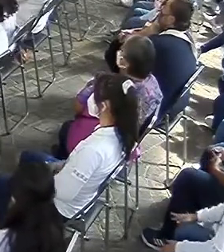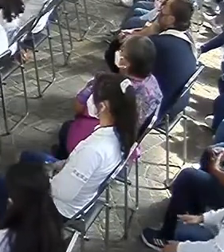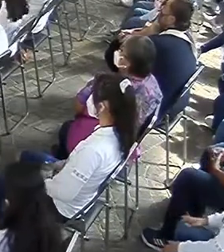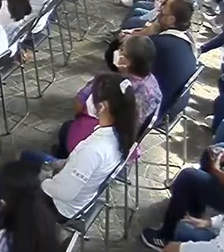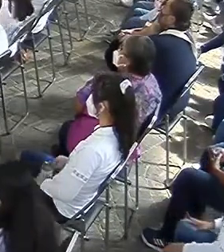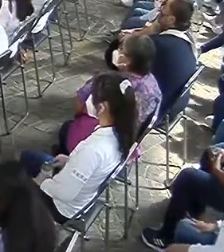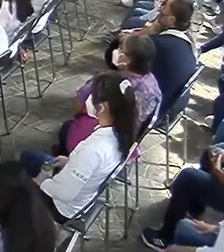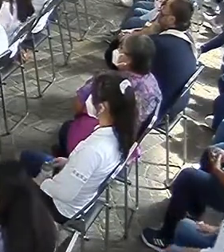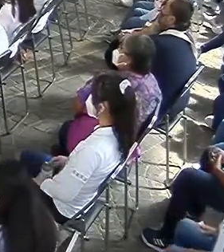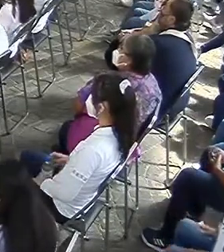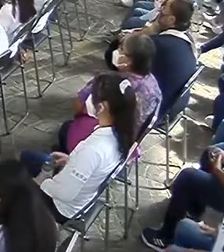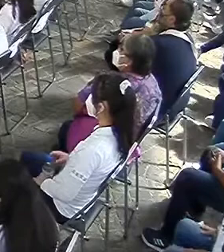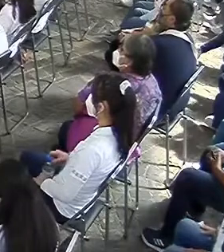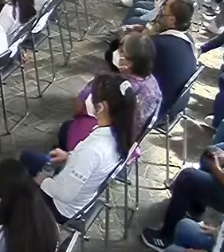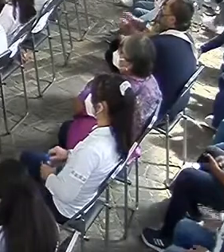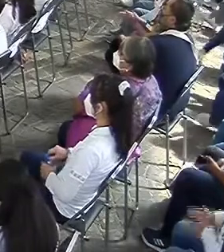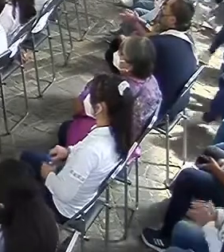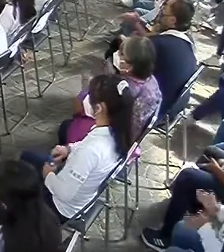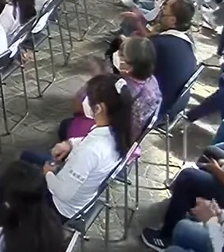de Juárez.